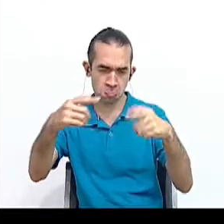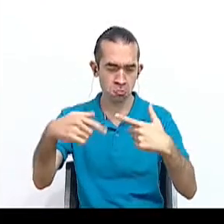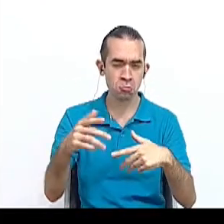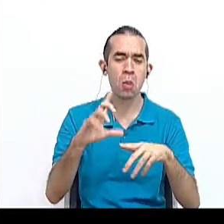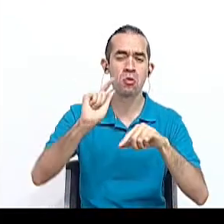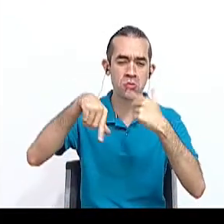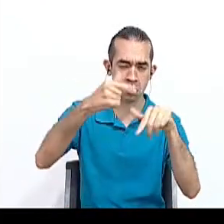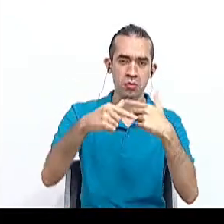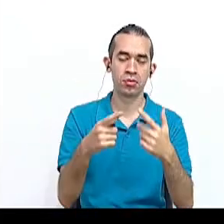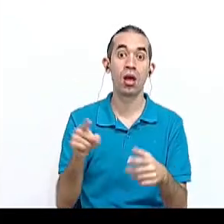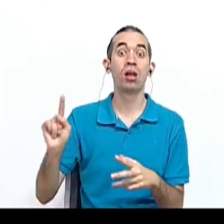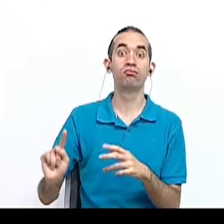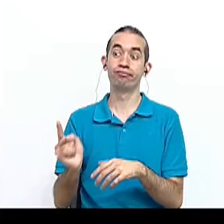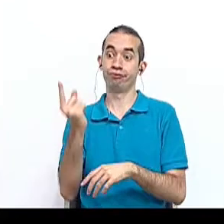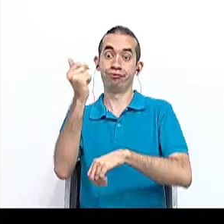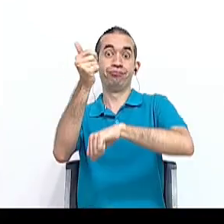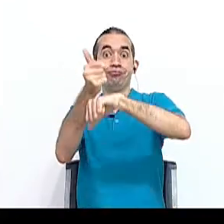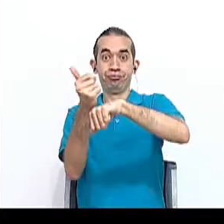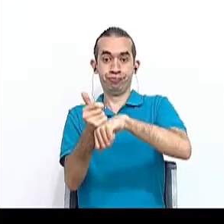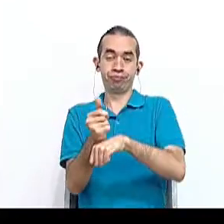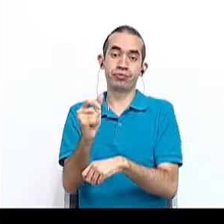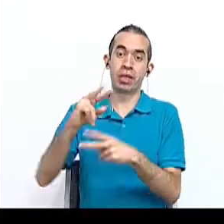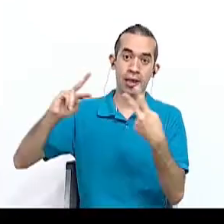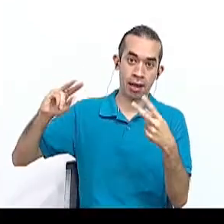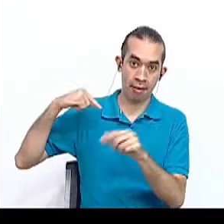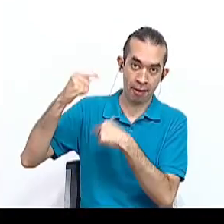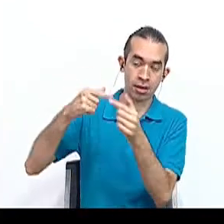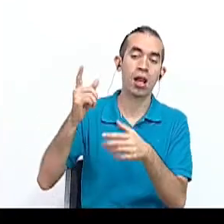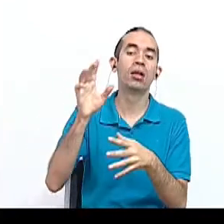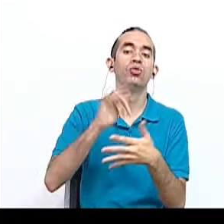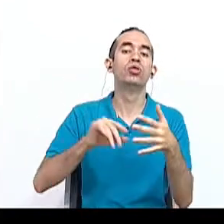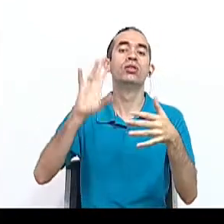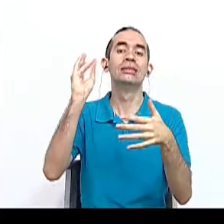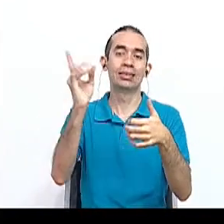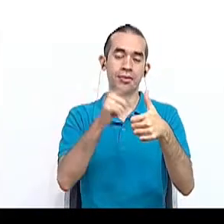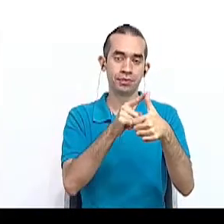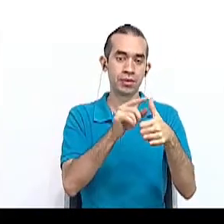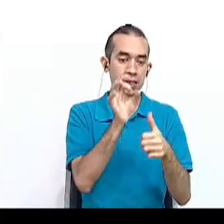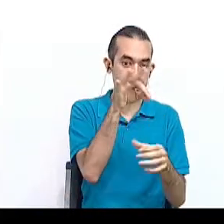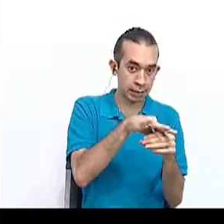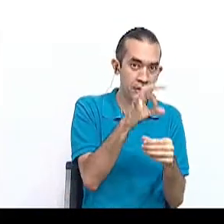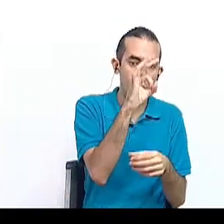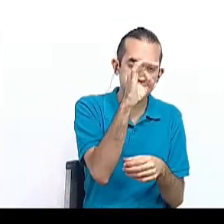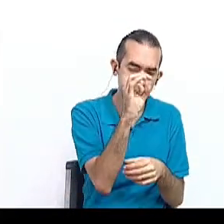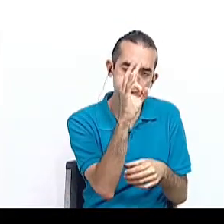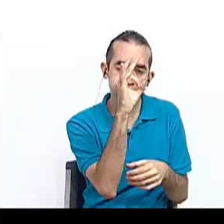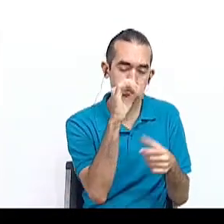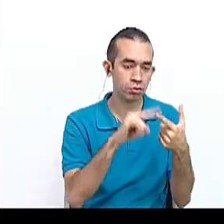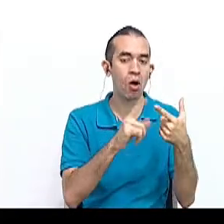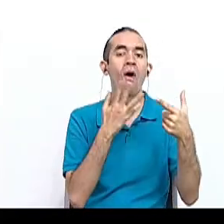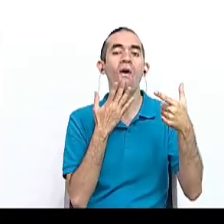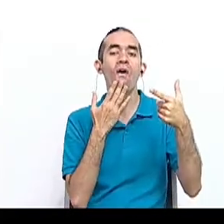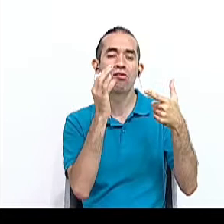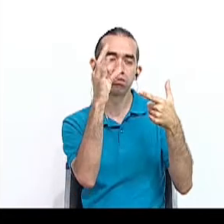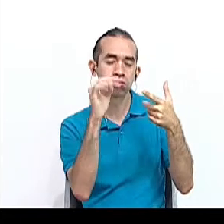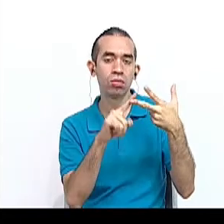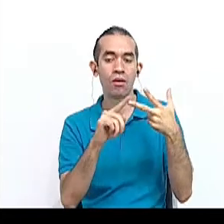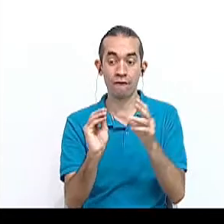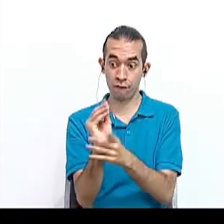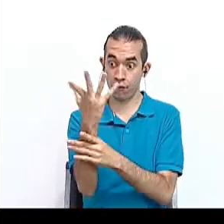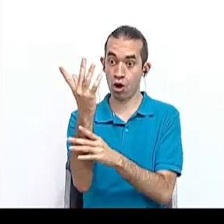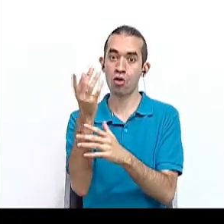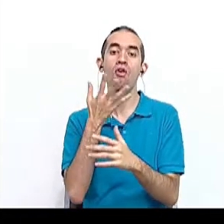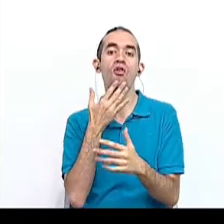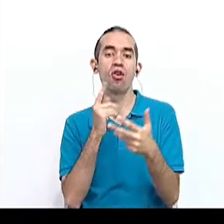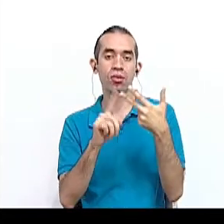genética. Estudió 7 caracteres: la forma de la semilla, el color de la semilla, el color de la flor,